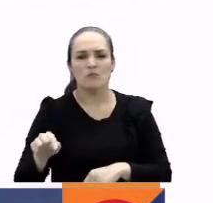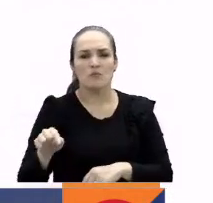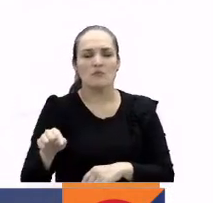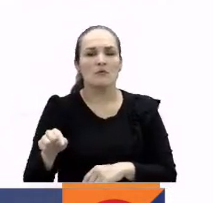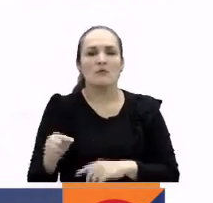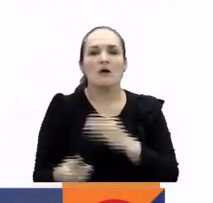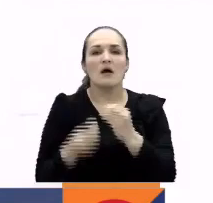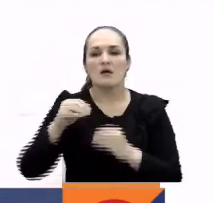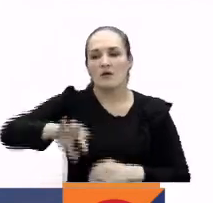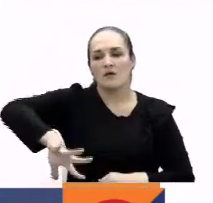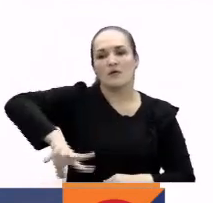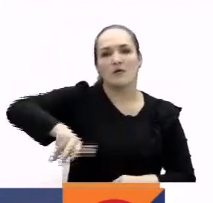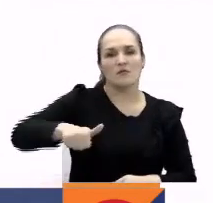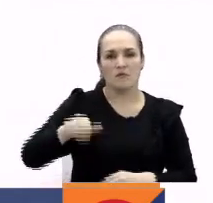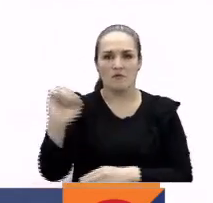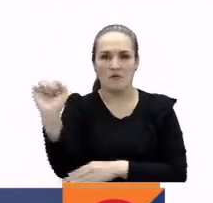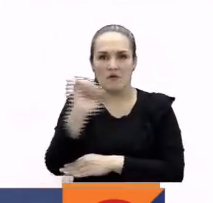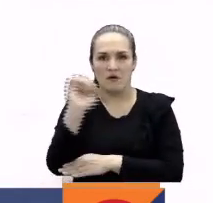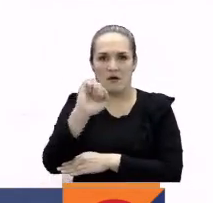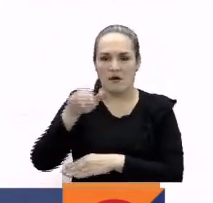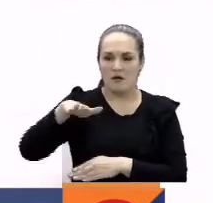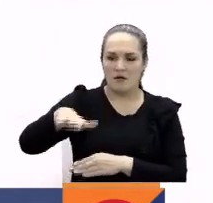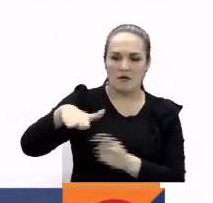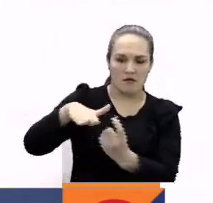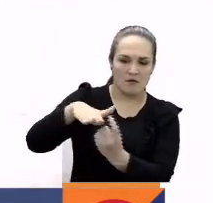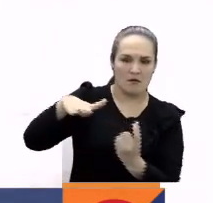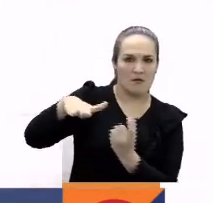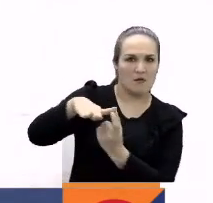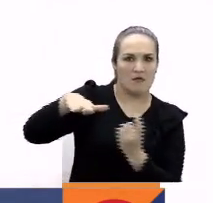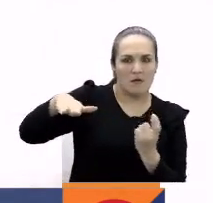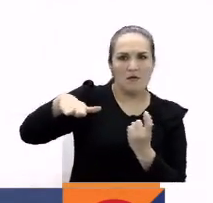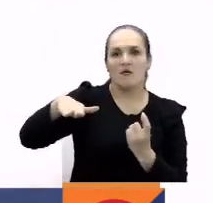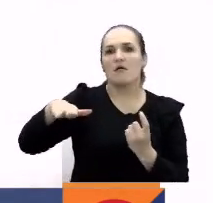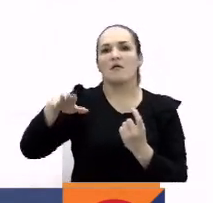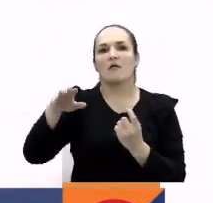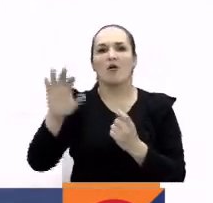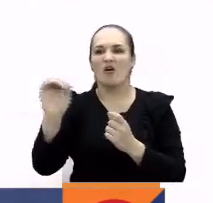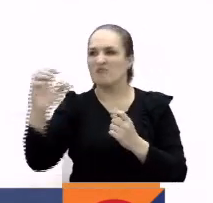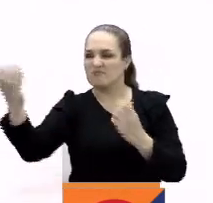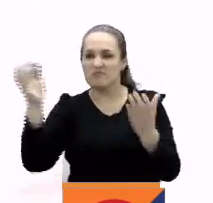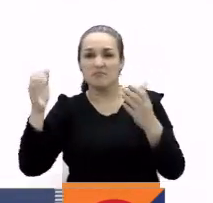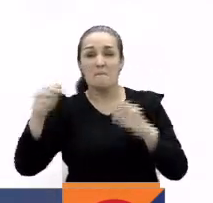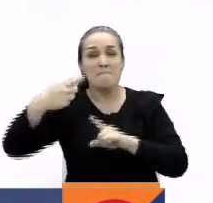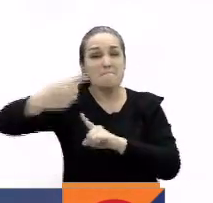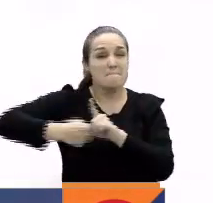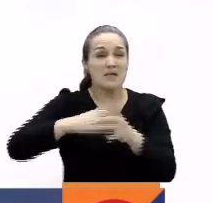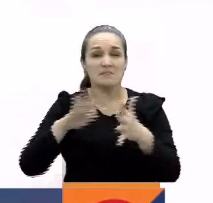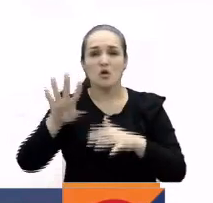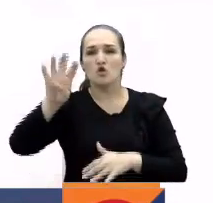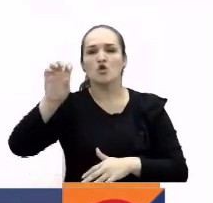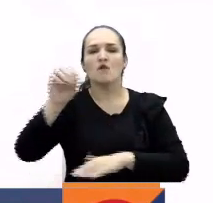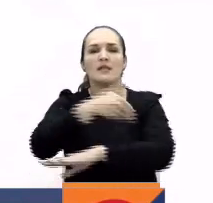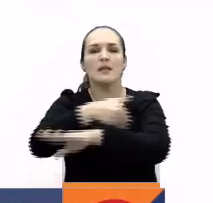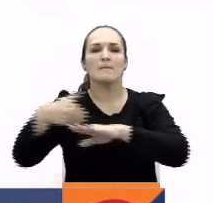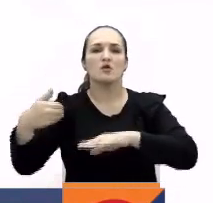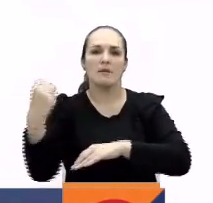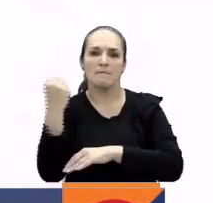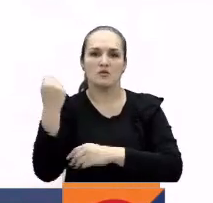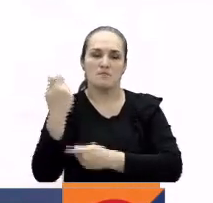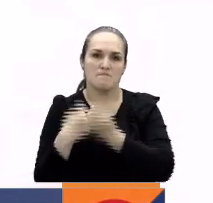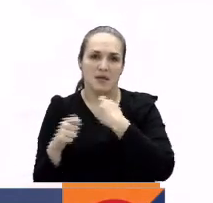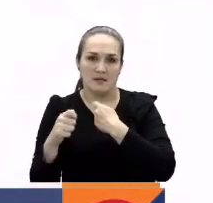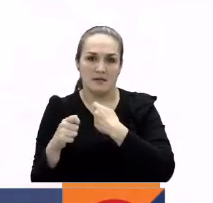al hurto de vehículos con una renta criminal mensual sobre el orden de los 90 millones de pesos.